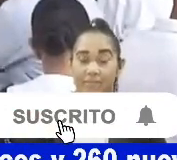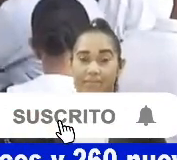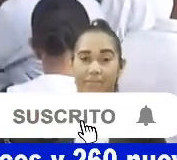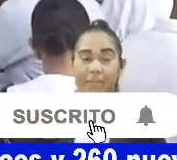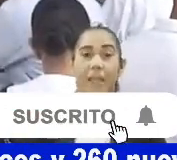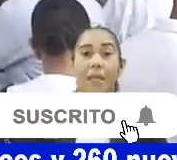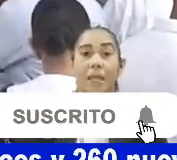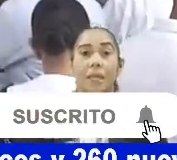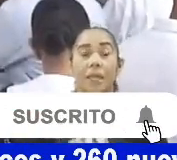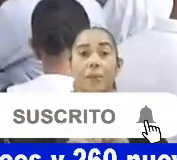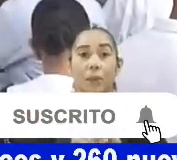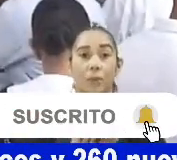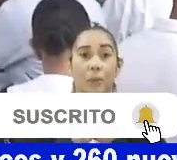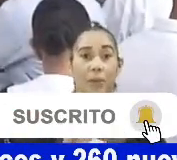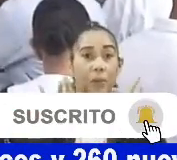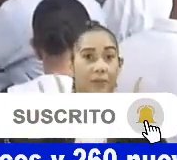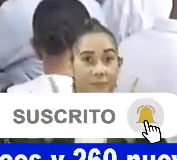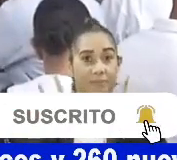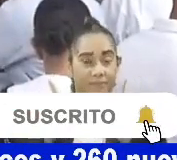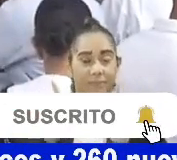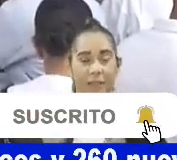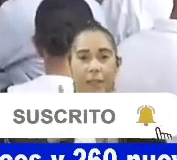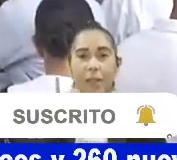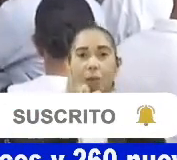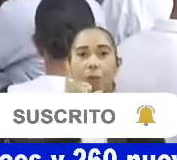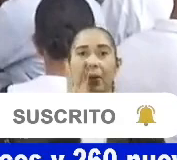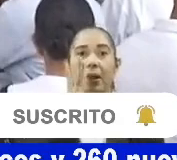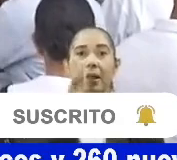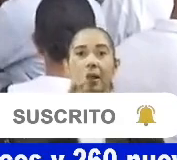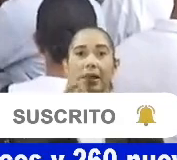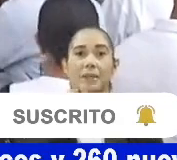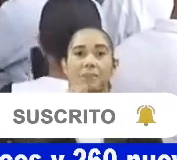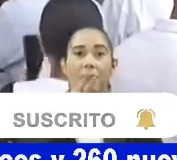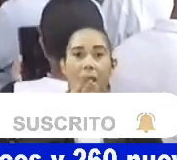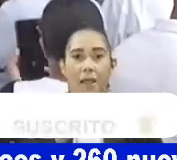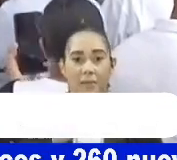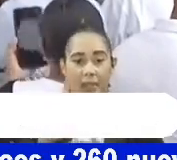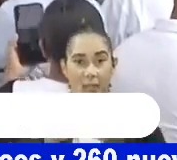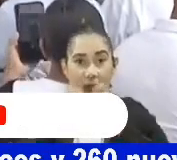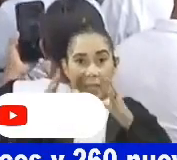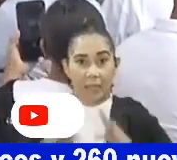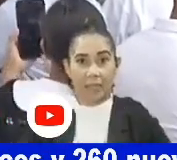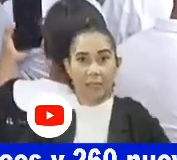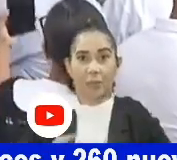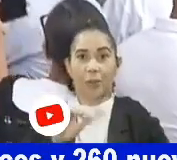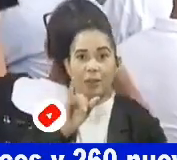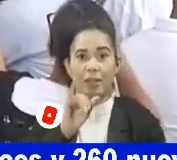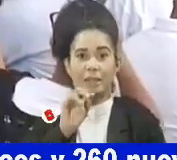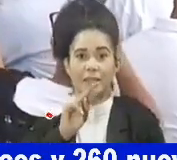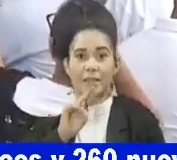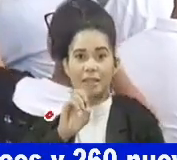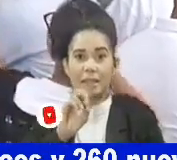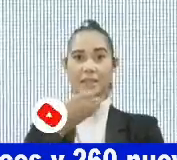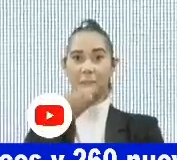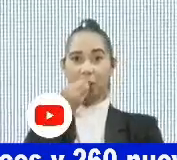Nuestro amigo santiaguero Iván José Hernández Guzmán, director del INESPRE.